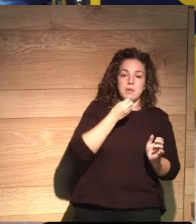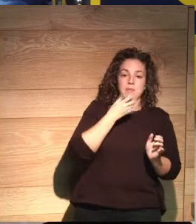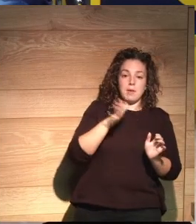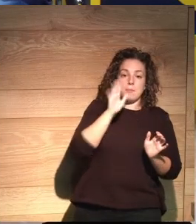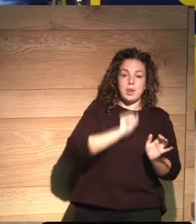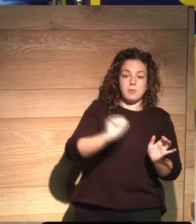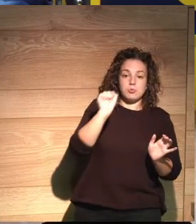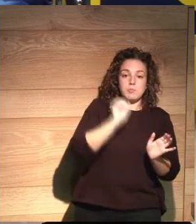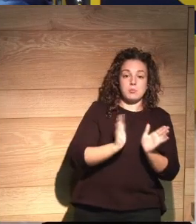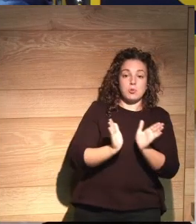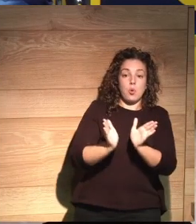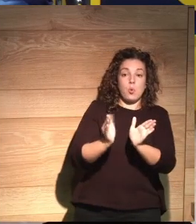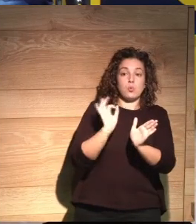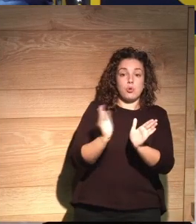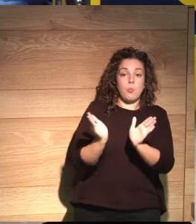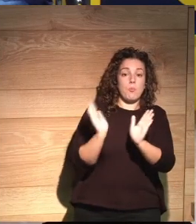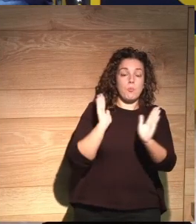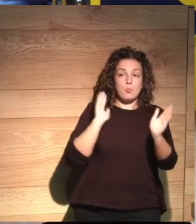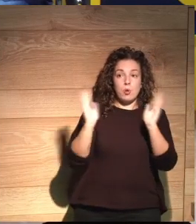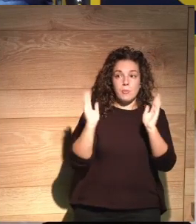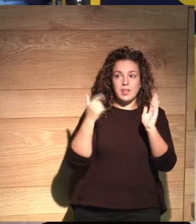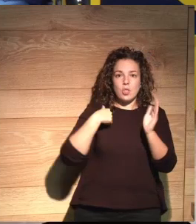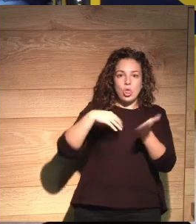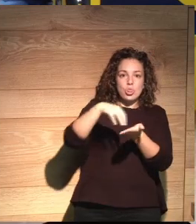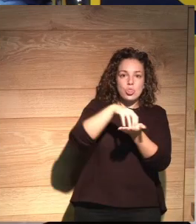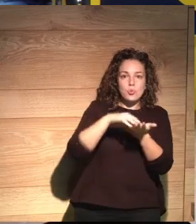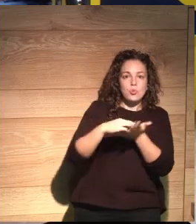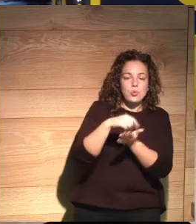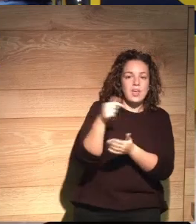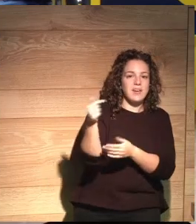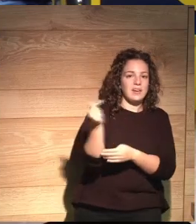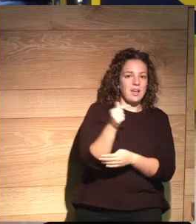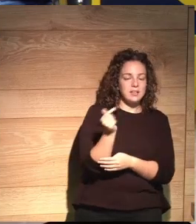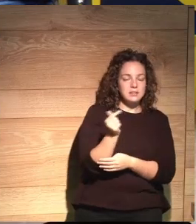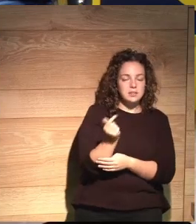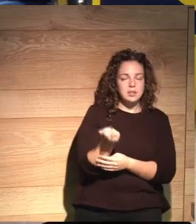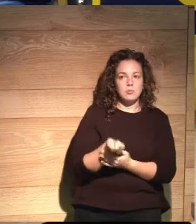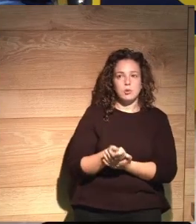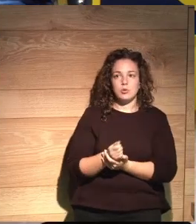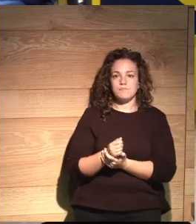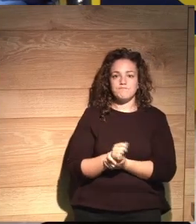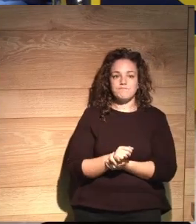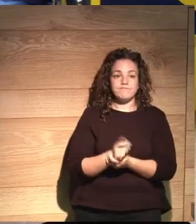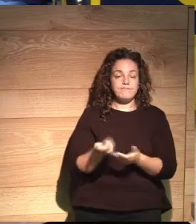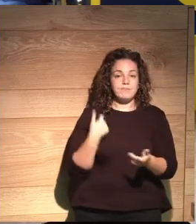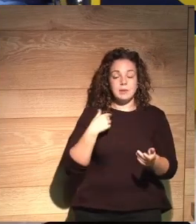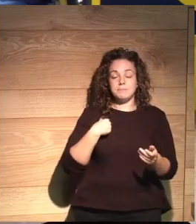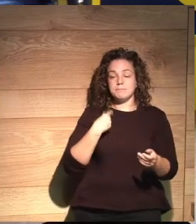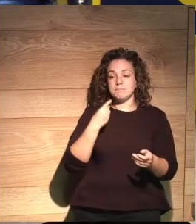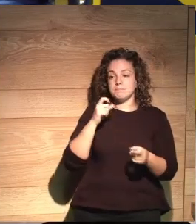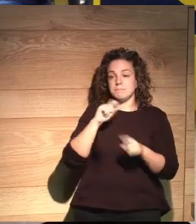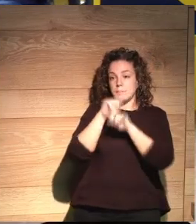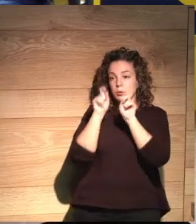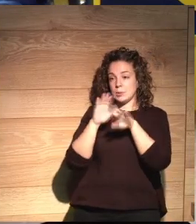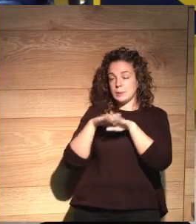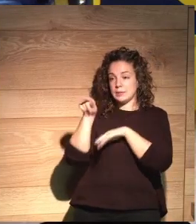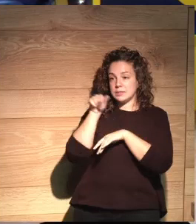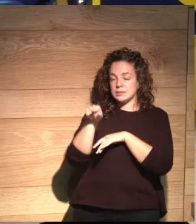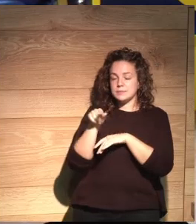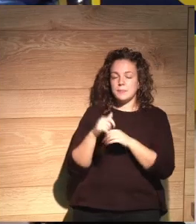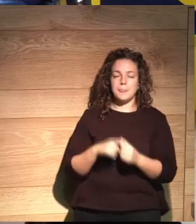donde entra algo dudoso negativo no exhaustivo entonces mi pregunta para vos sería